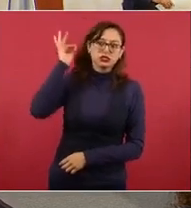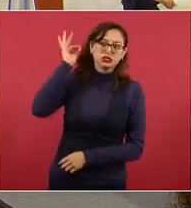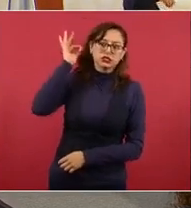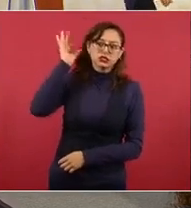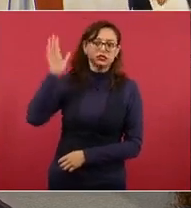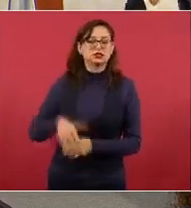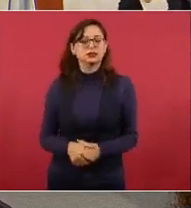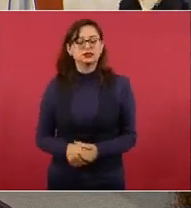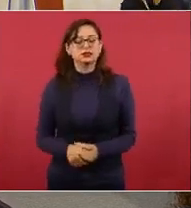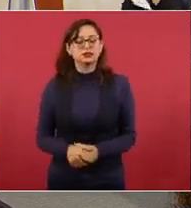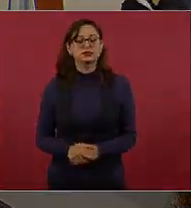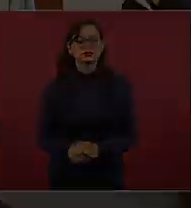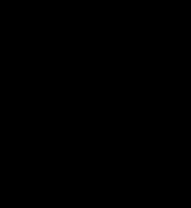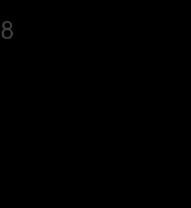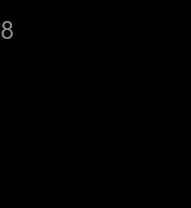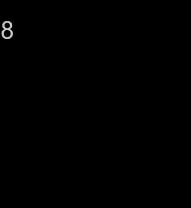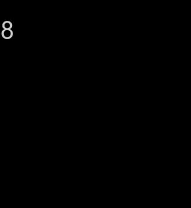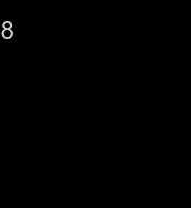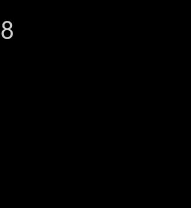¿No la puedes mover más?